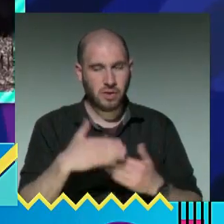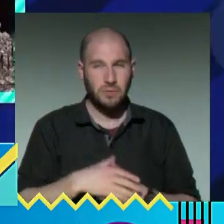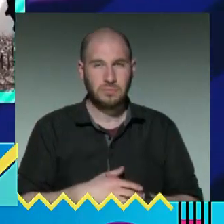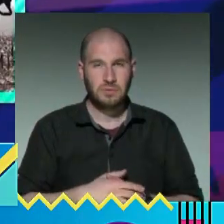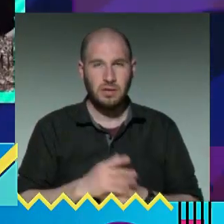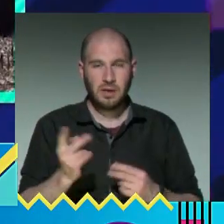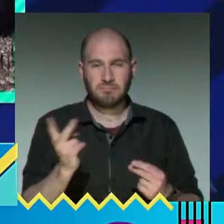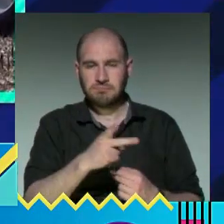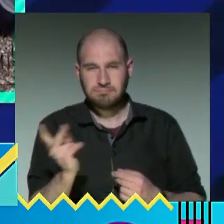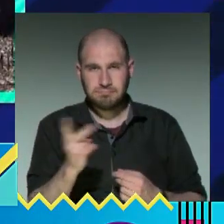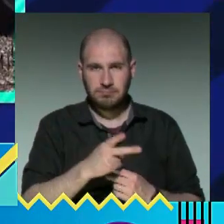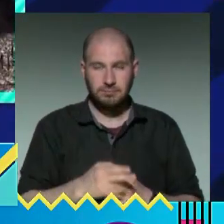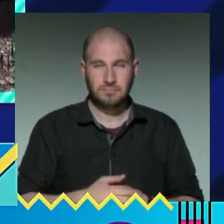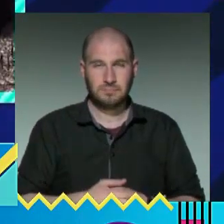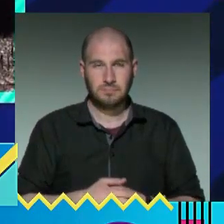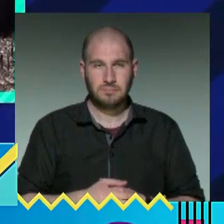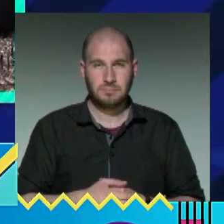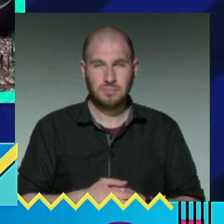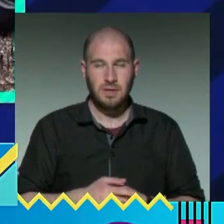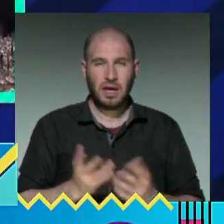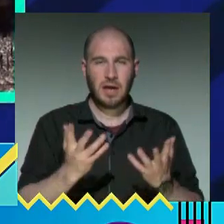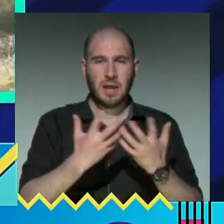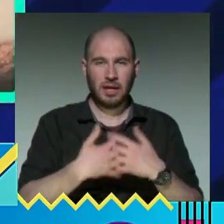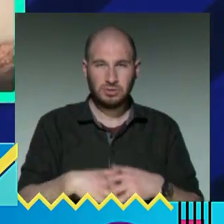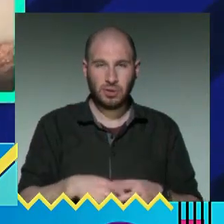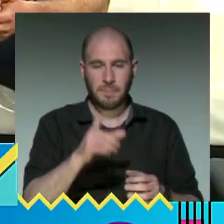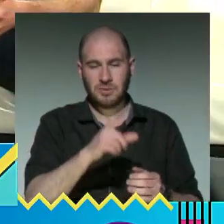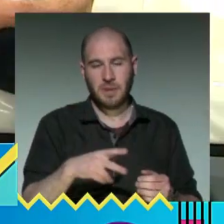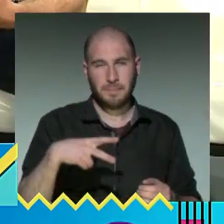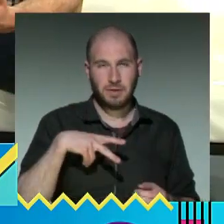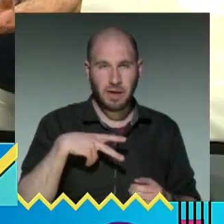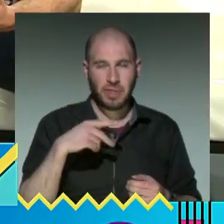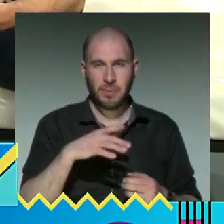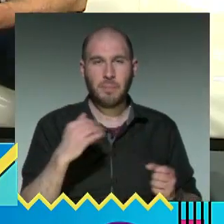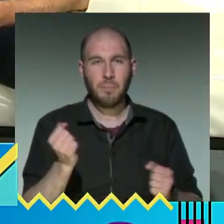cuestión bidireccional, en donde la articulación con el privado es